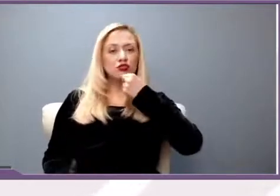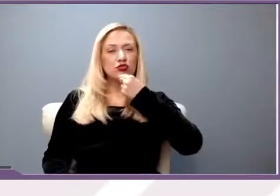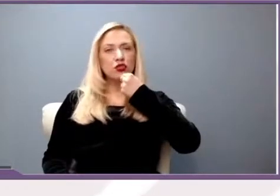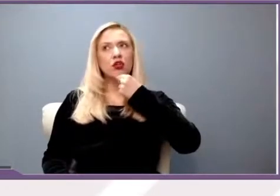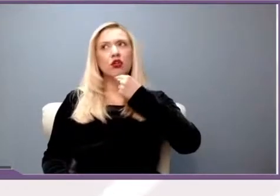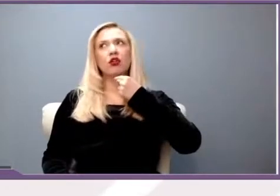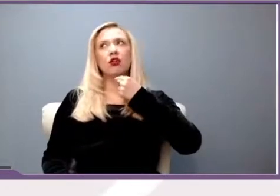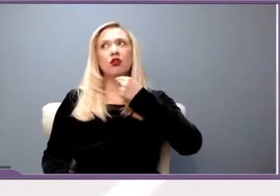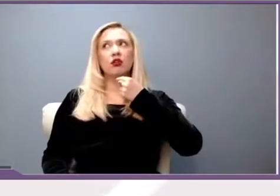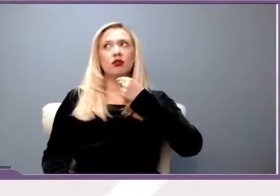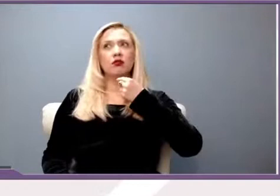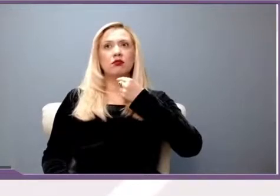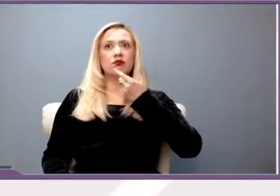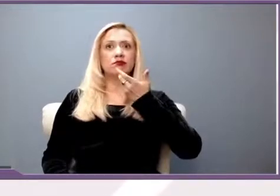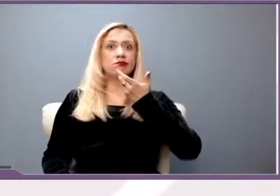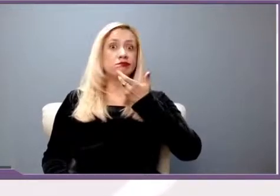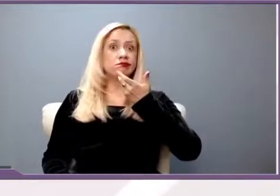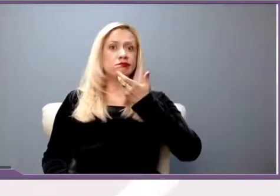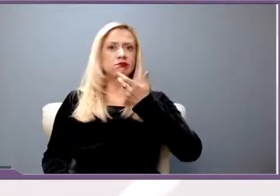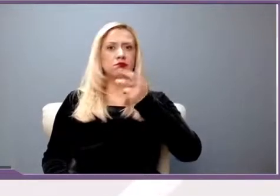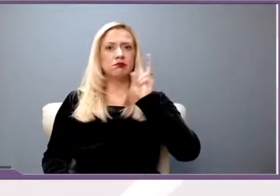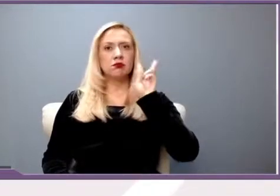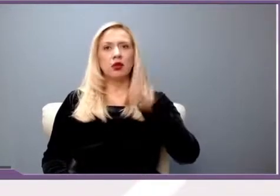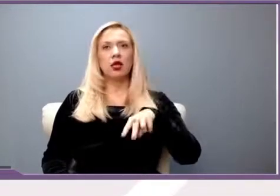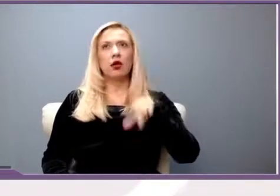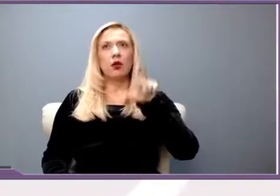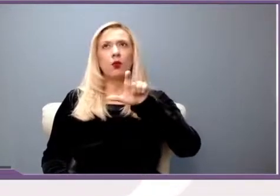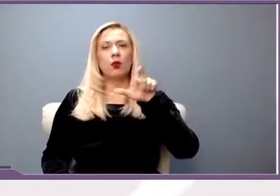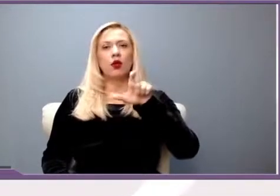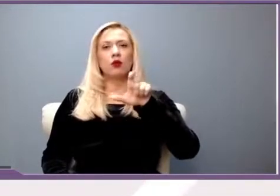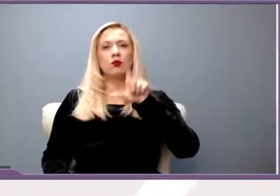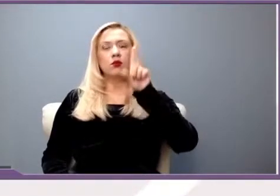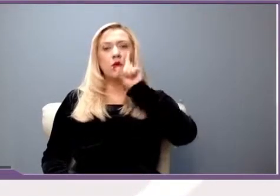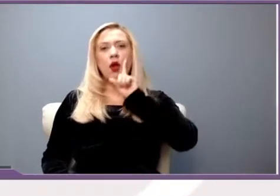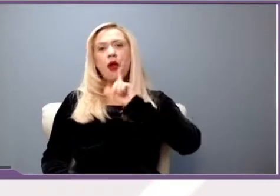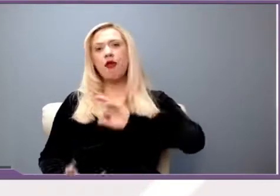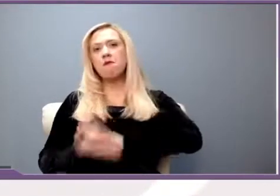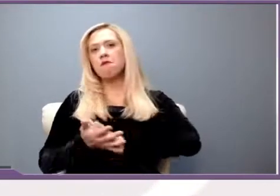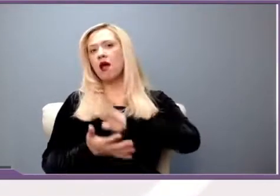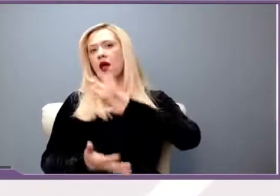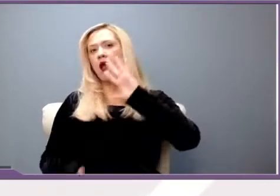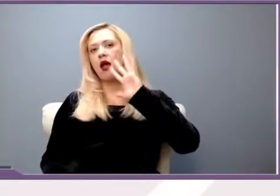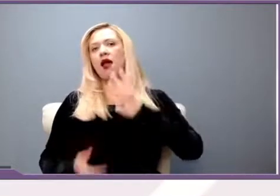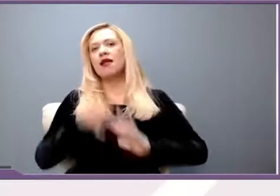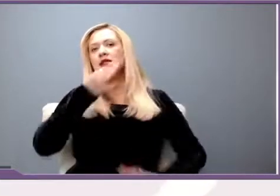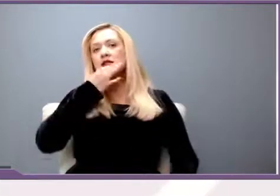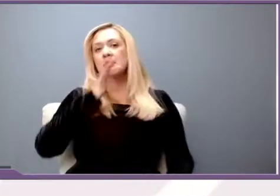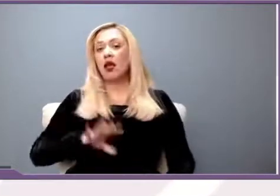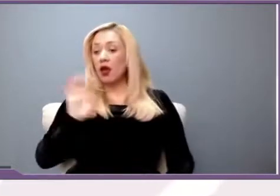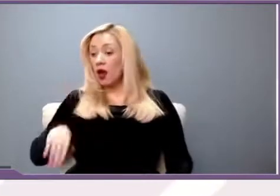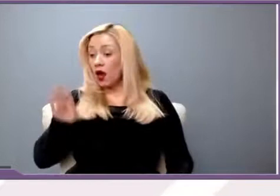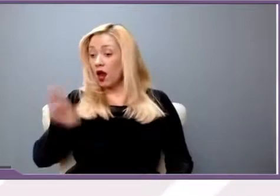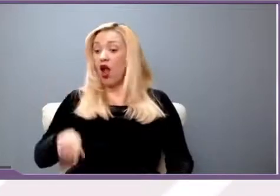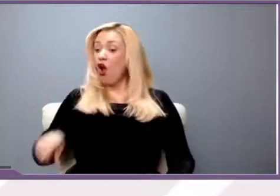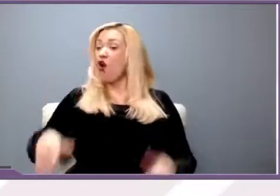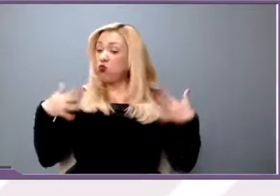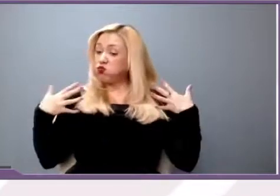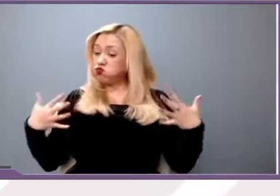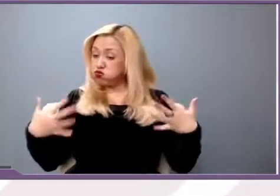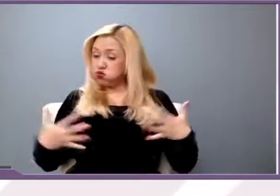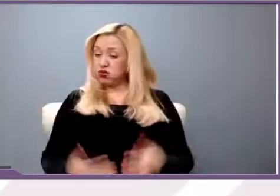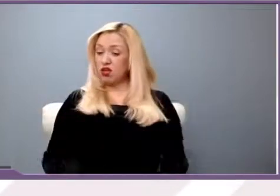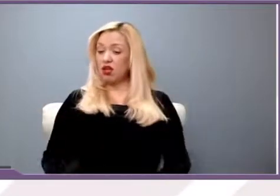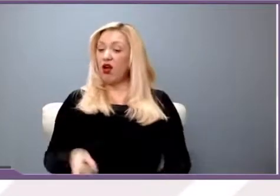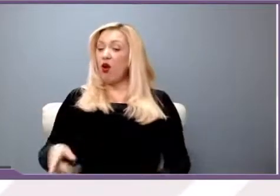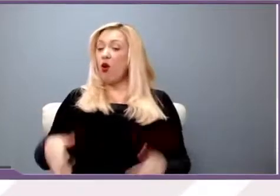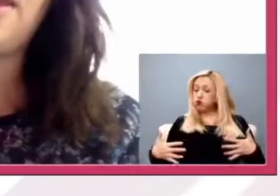ya hablamos que tiene un impacto fuerte hacia las mujeres, ¿no? A las niñas desde chiquitas le dicen, estás muy gordita, ¿no? Y